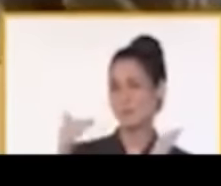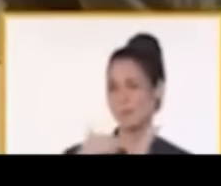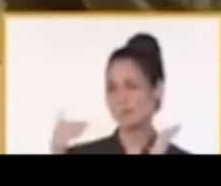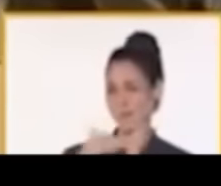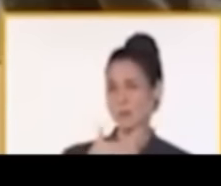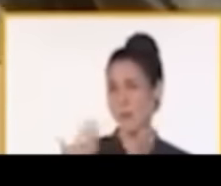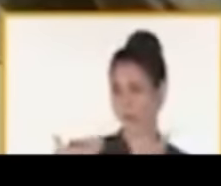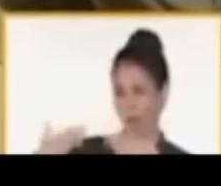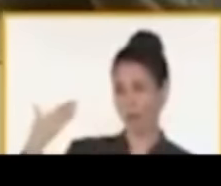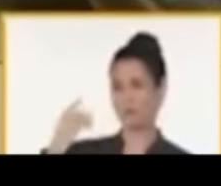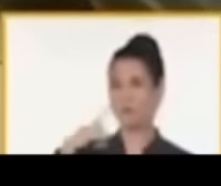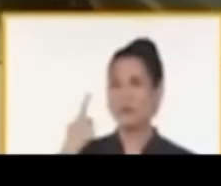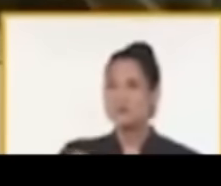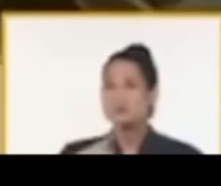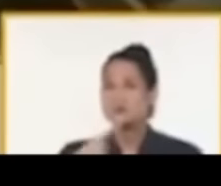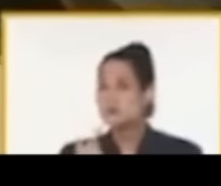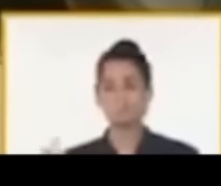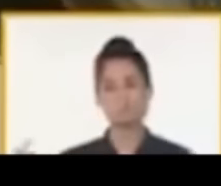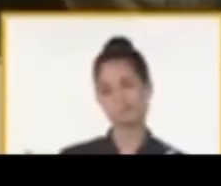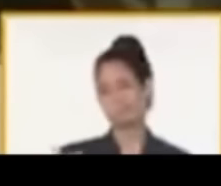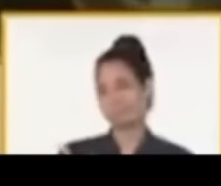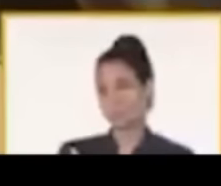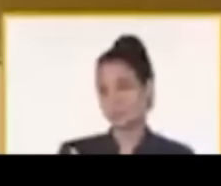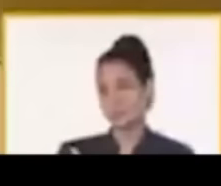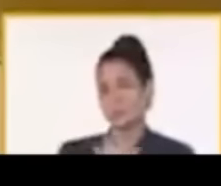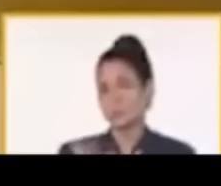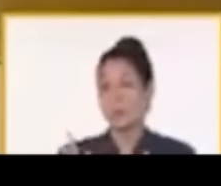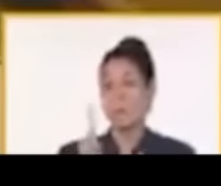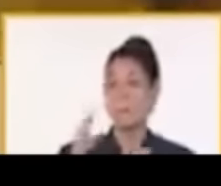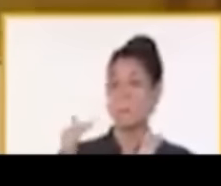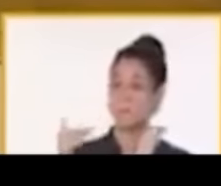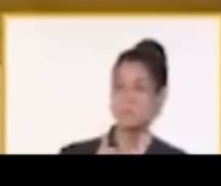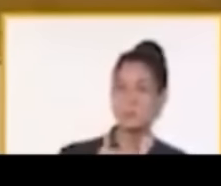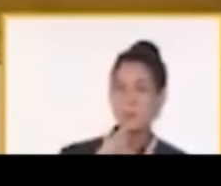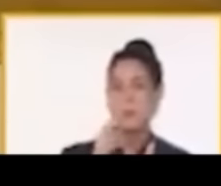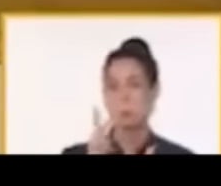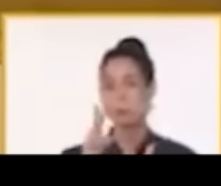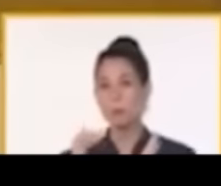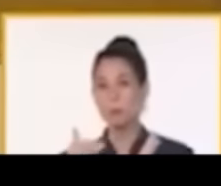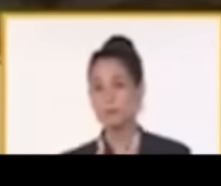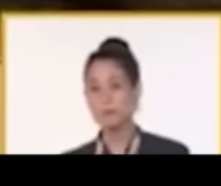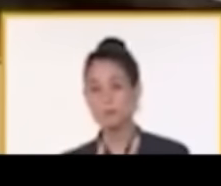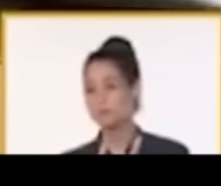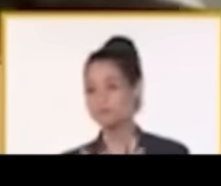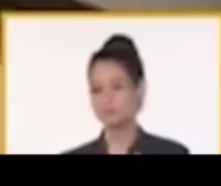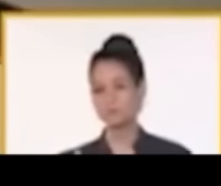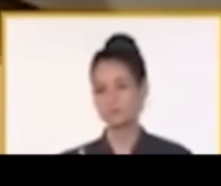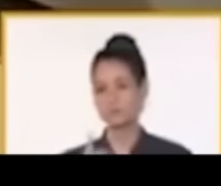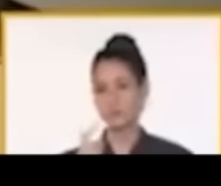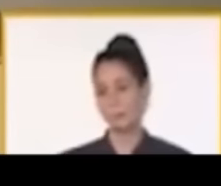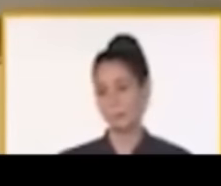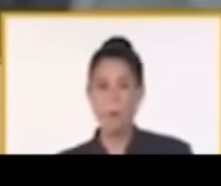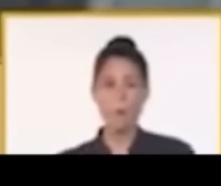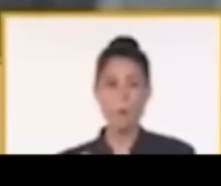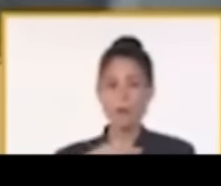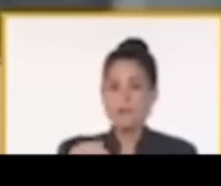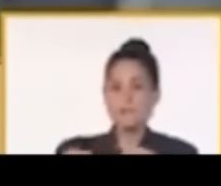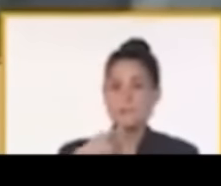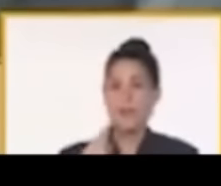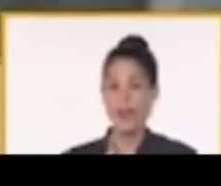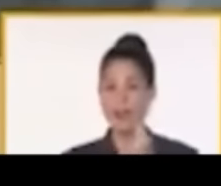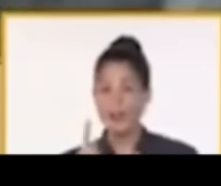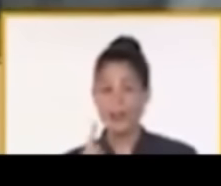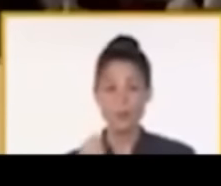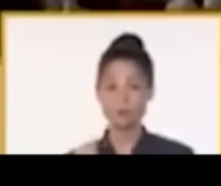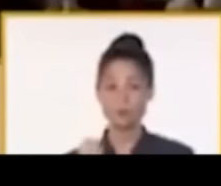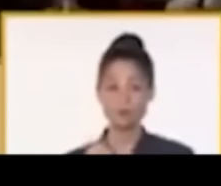esta esta masa que tenemos 1 millón do 1 millón un y ahora Estamos produciendo menos 200,000 porque estamos protegiendo los reproductores Porque no tenemos alimentos llevamos tiempo